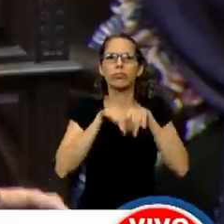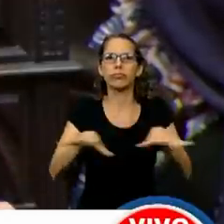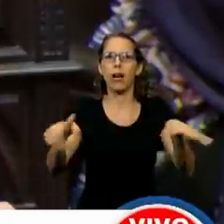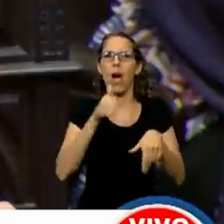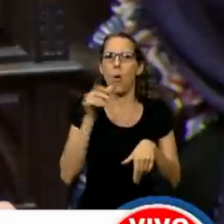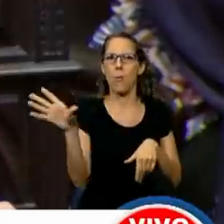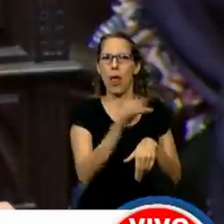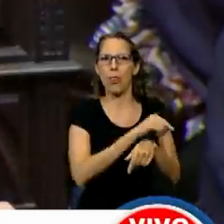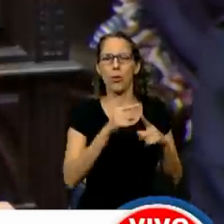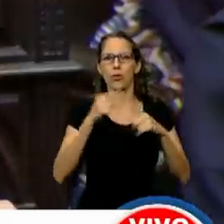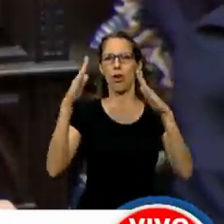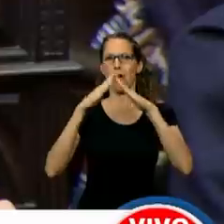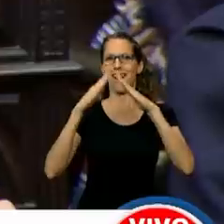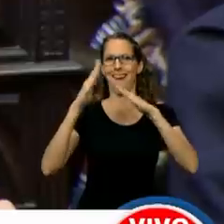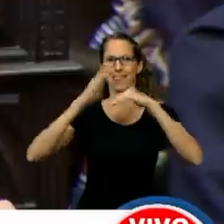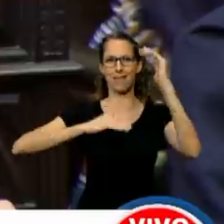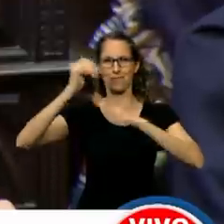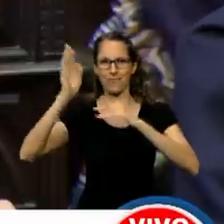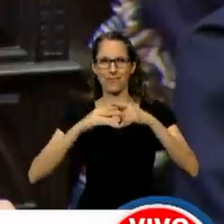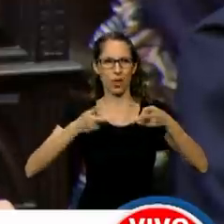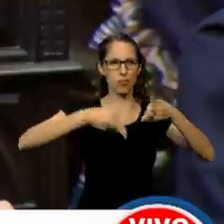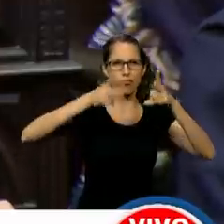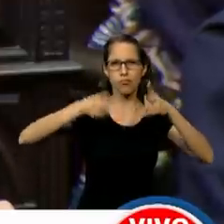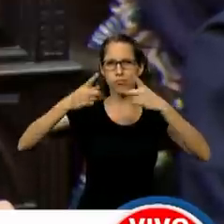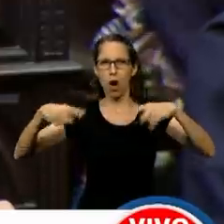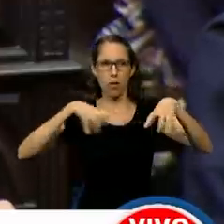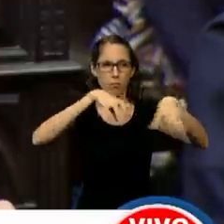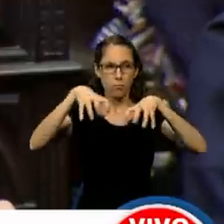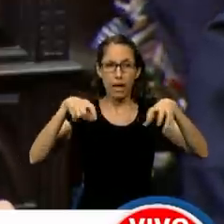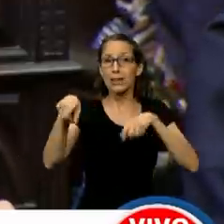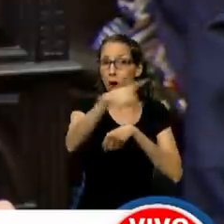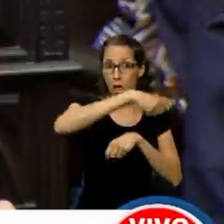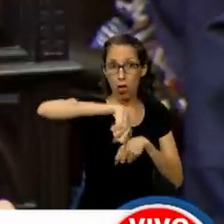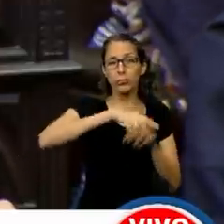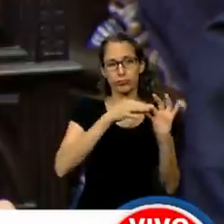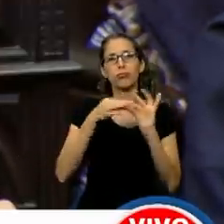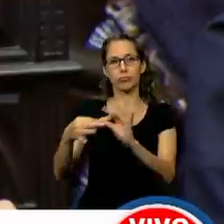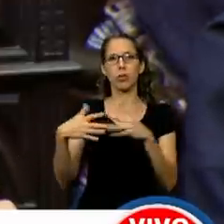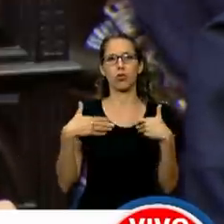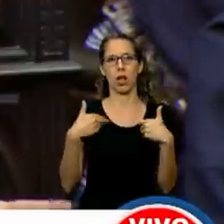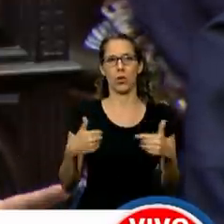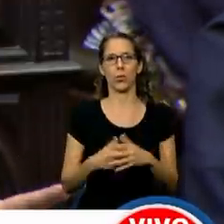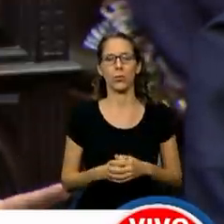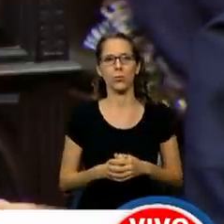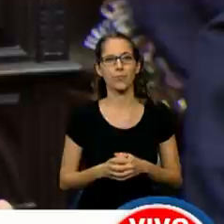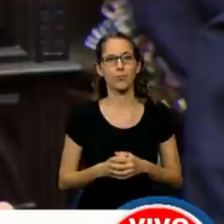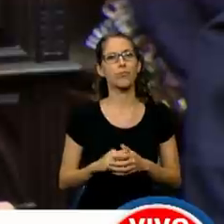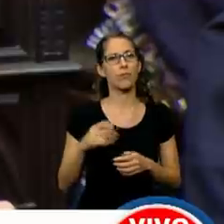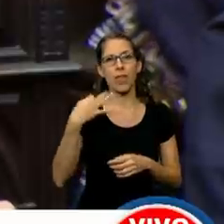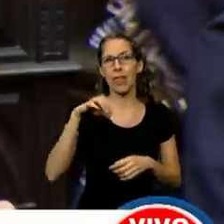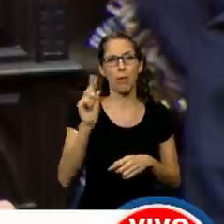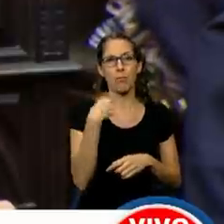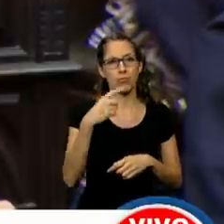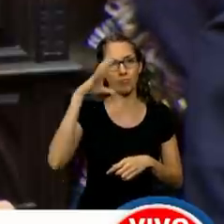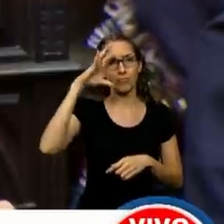vivienda de infraestructura también tiene que ver con la salud no nos olvidemos que los determinantes de la